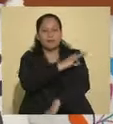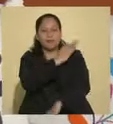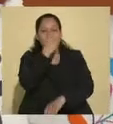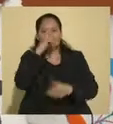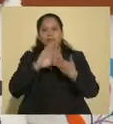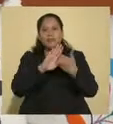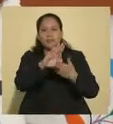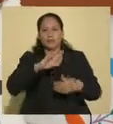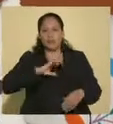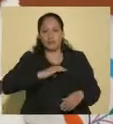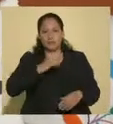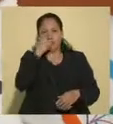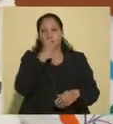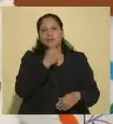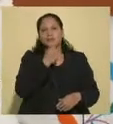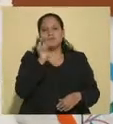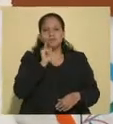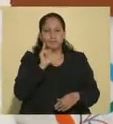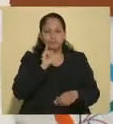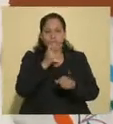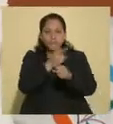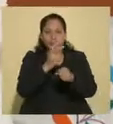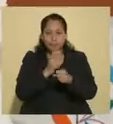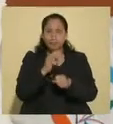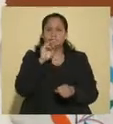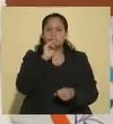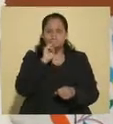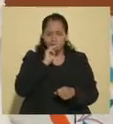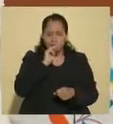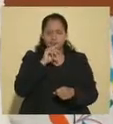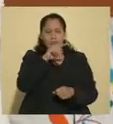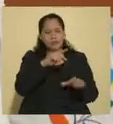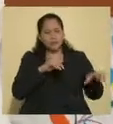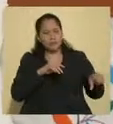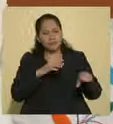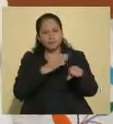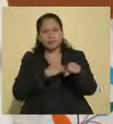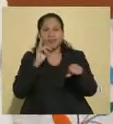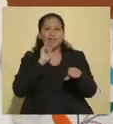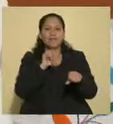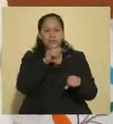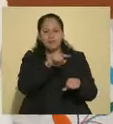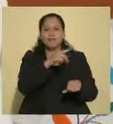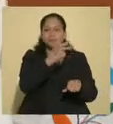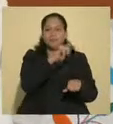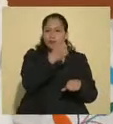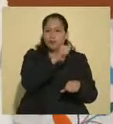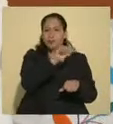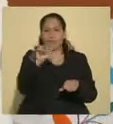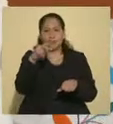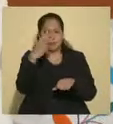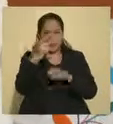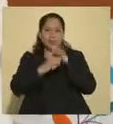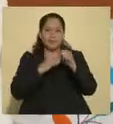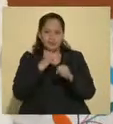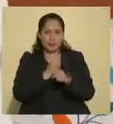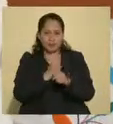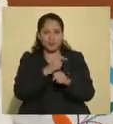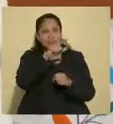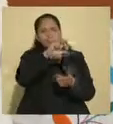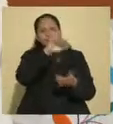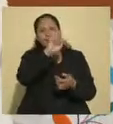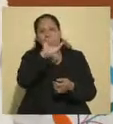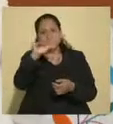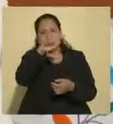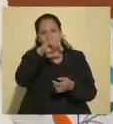virus del papiloma humano. Se invita a madres de familia que lleven a sus hijas de entre 11 y 13 años a los centros de